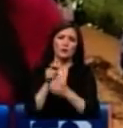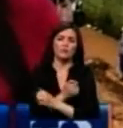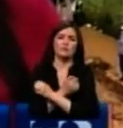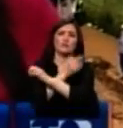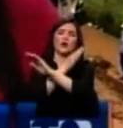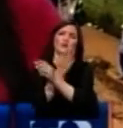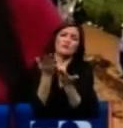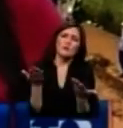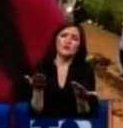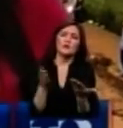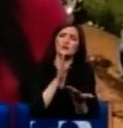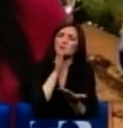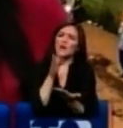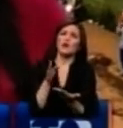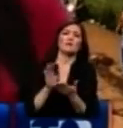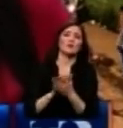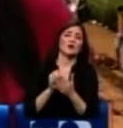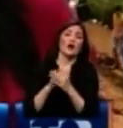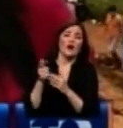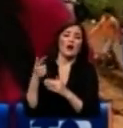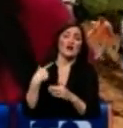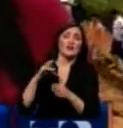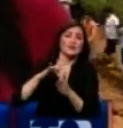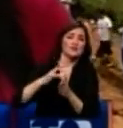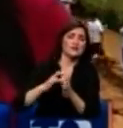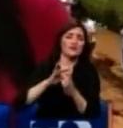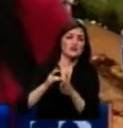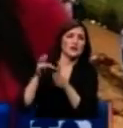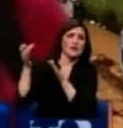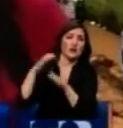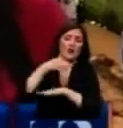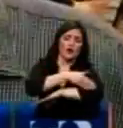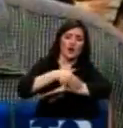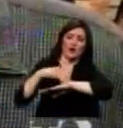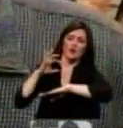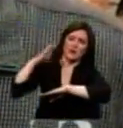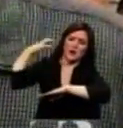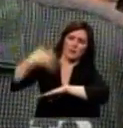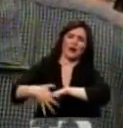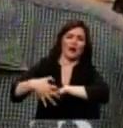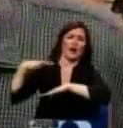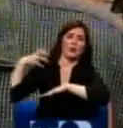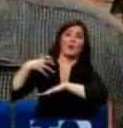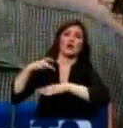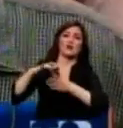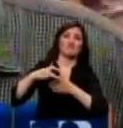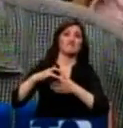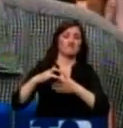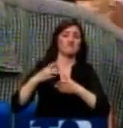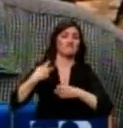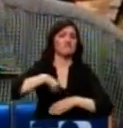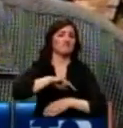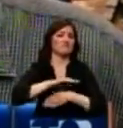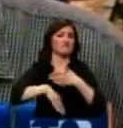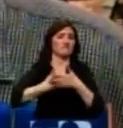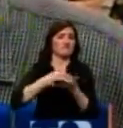deslaves, ya que manifiestan que constantemente este talud amenaza con caer a lo largo de la avenida Paquilla. Estamos totalmente en una situación de riesgo.